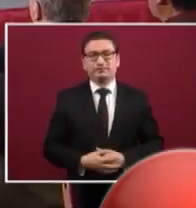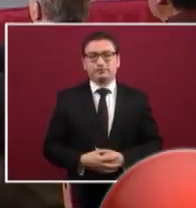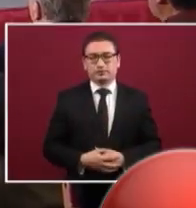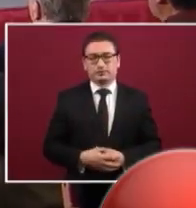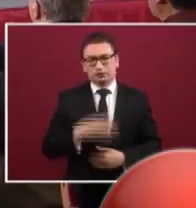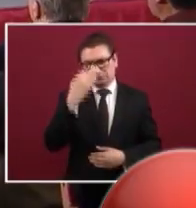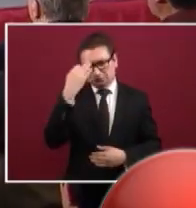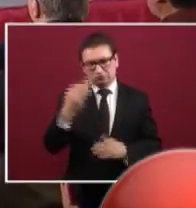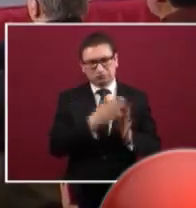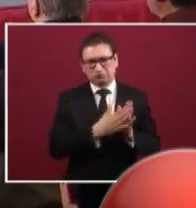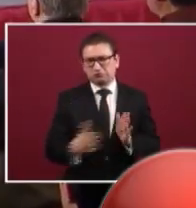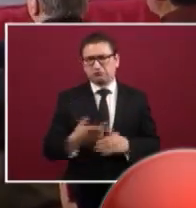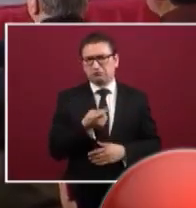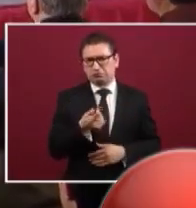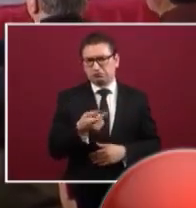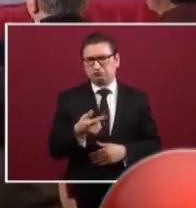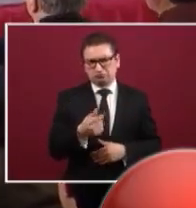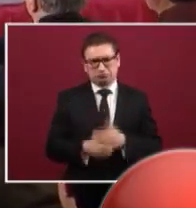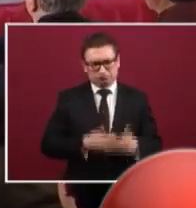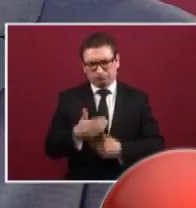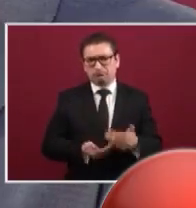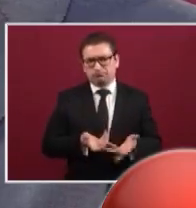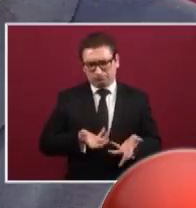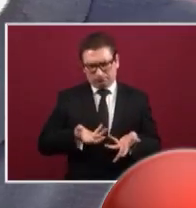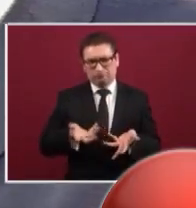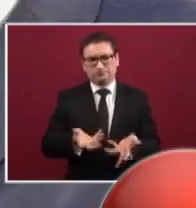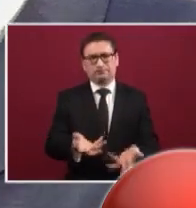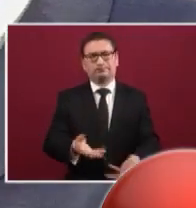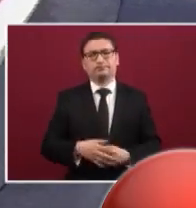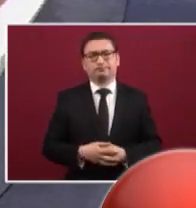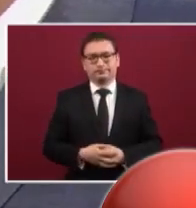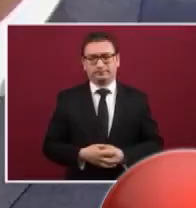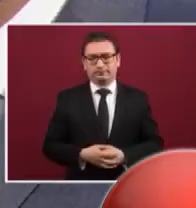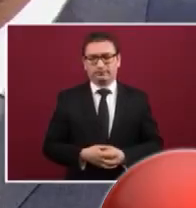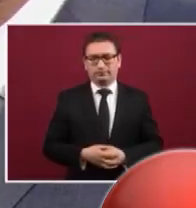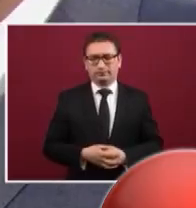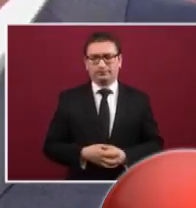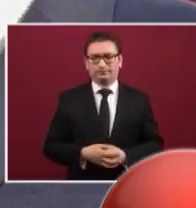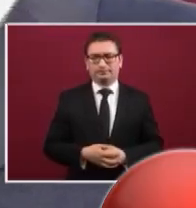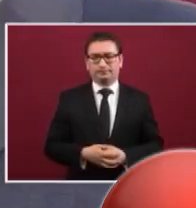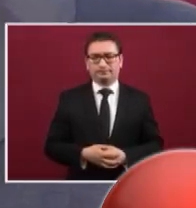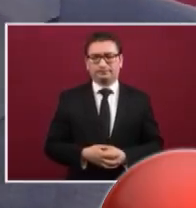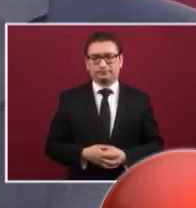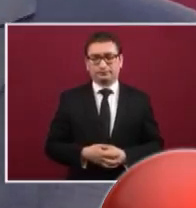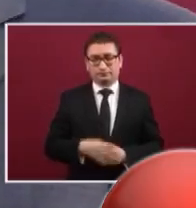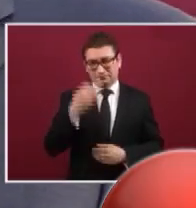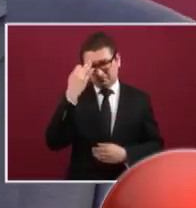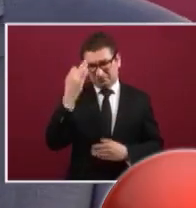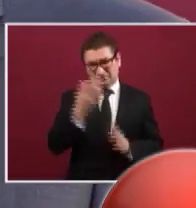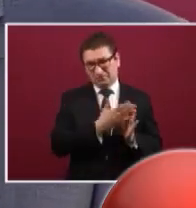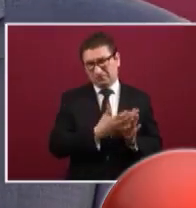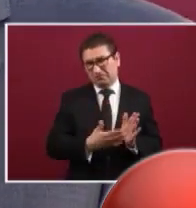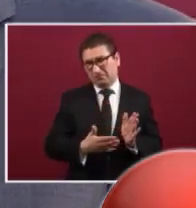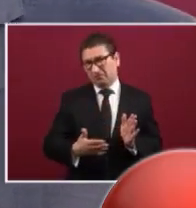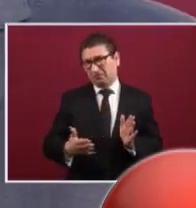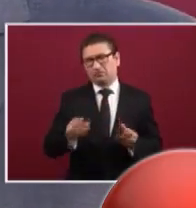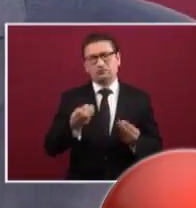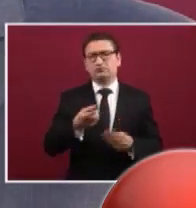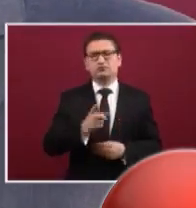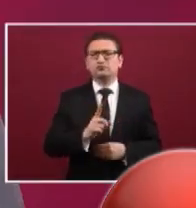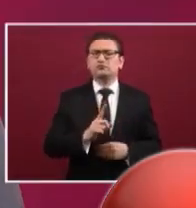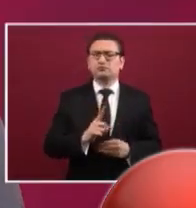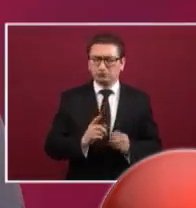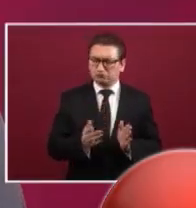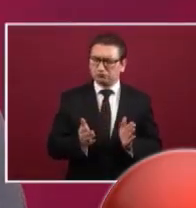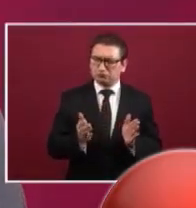poco tiempo, hasta eso, no va a transcurrir mucho tiempo, vamos a